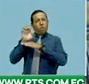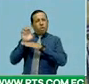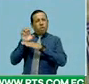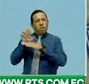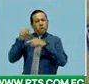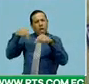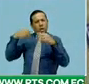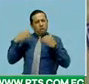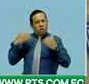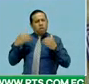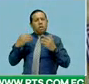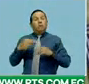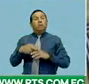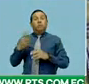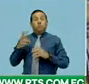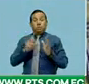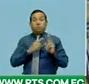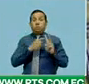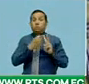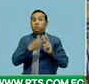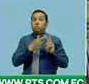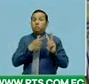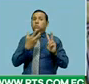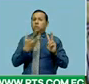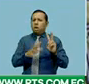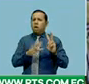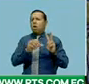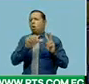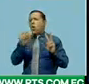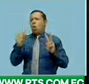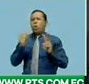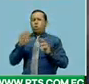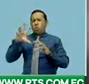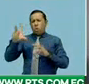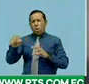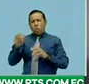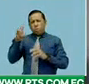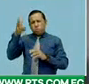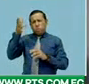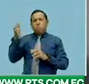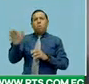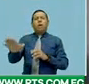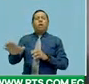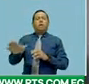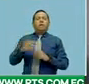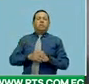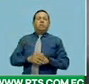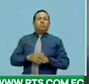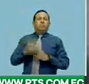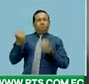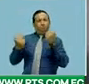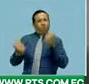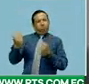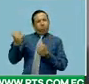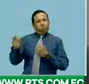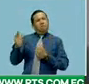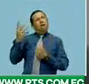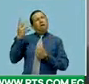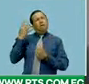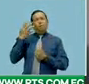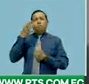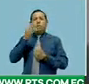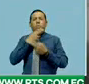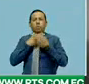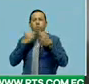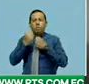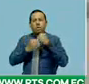Guayaquil, y también dos de ellos también en un robo con muerte, producto de un robo a un camión el 19 de noviembre del